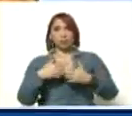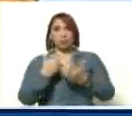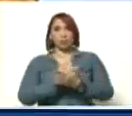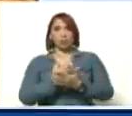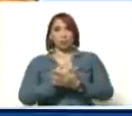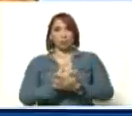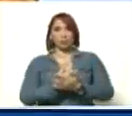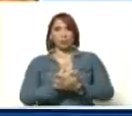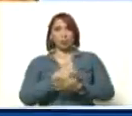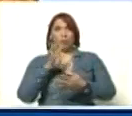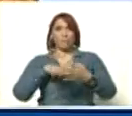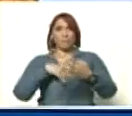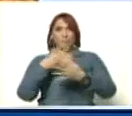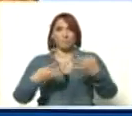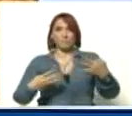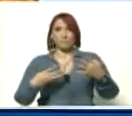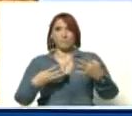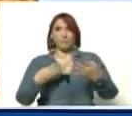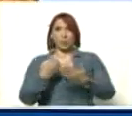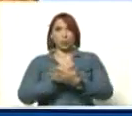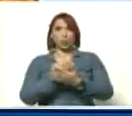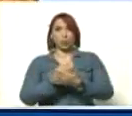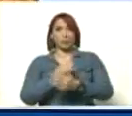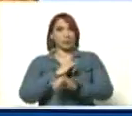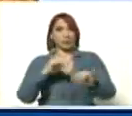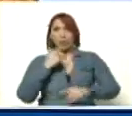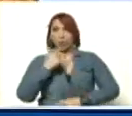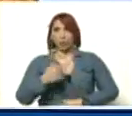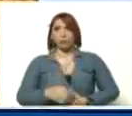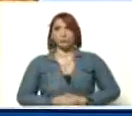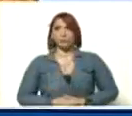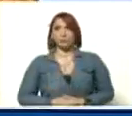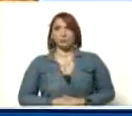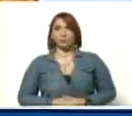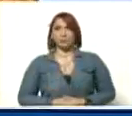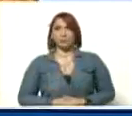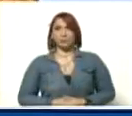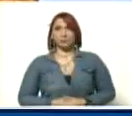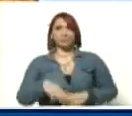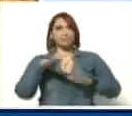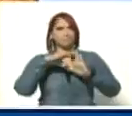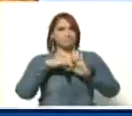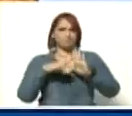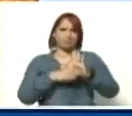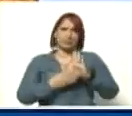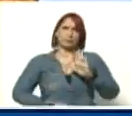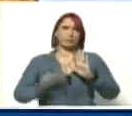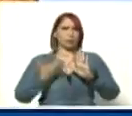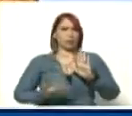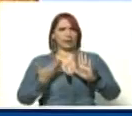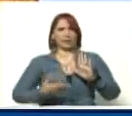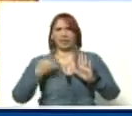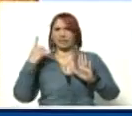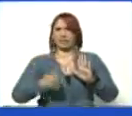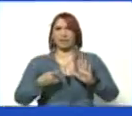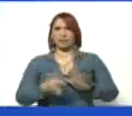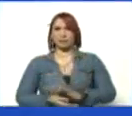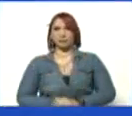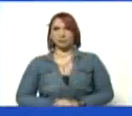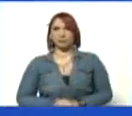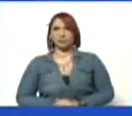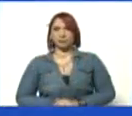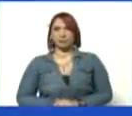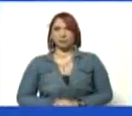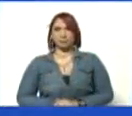agenda económica bolivariana. Y ella lo señaló muy bien, esenciales, carreras priorizadas que tienen que ver justamente